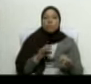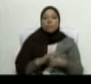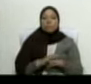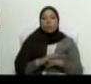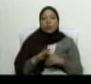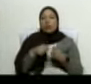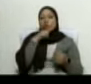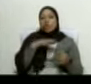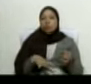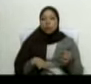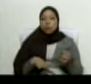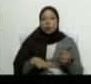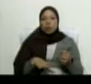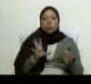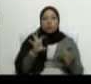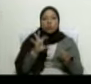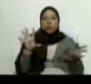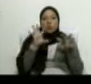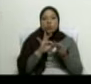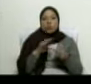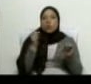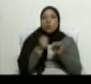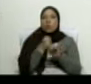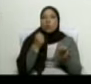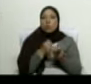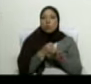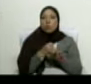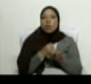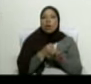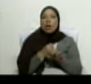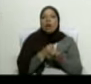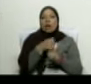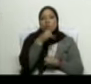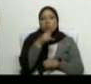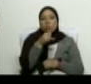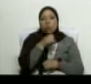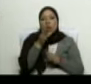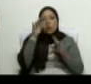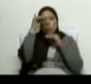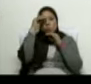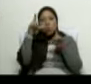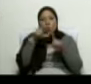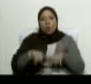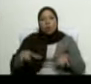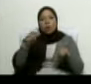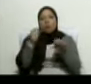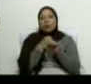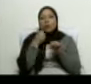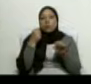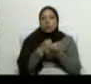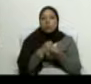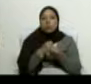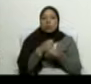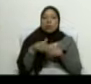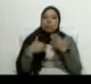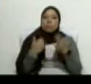geohistoria, que es básicamente entender al espacio como un producto